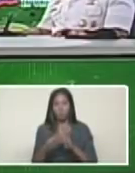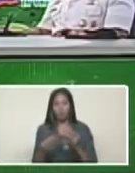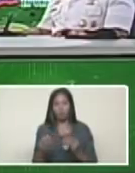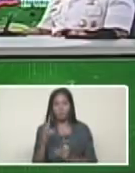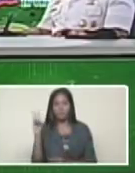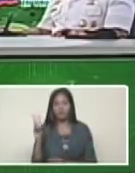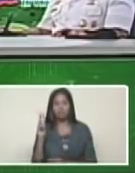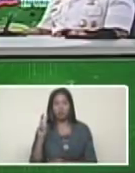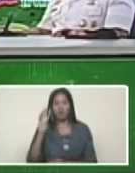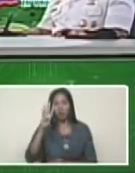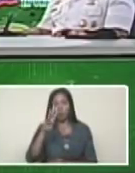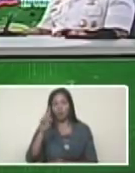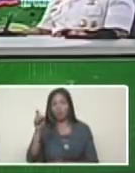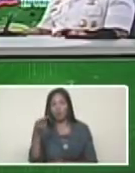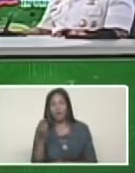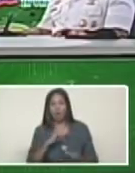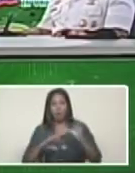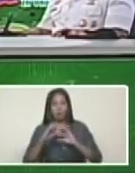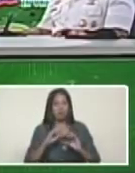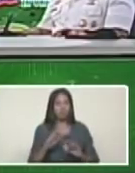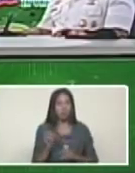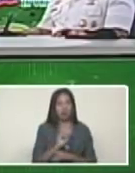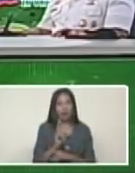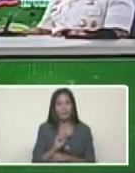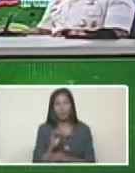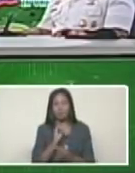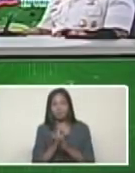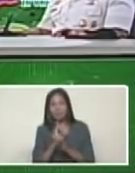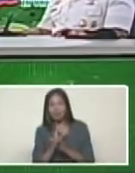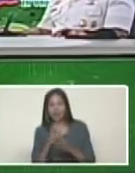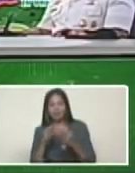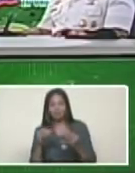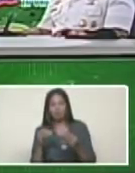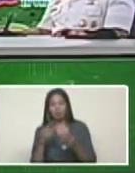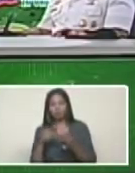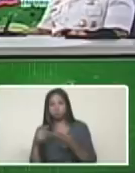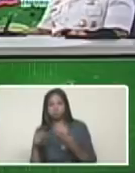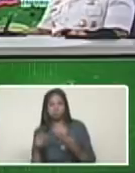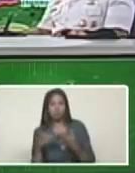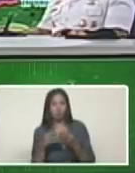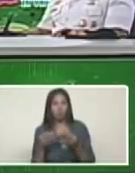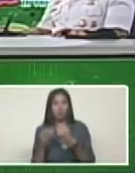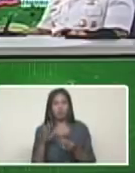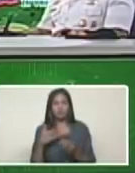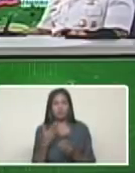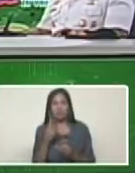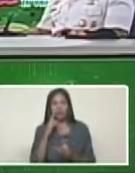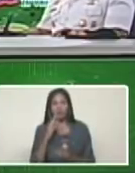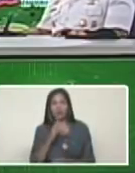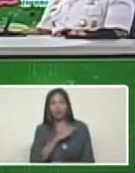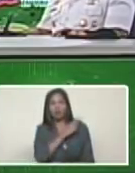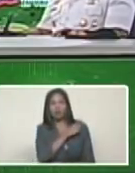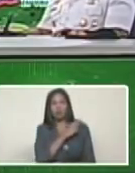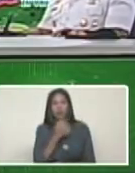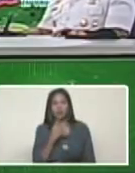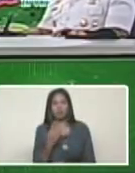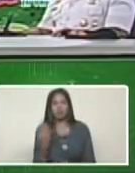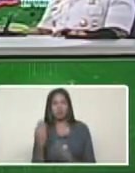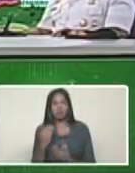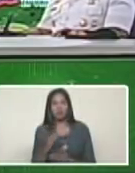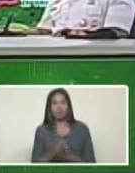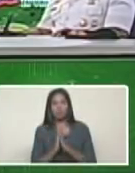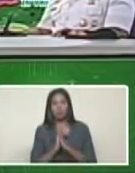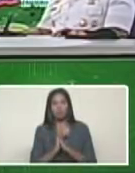de rápida comunicación en internet, en telefonía, en datos. Quisiera que el coronel Márquez, por favor, nos diera